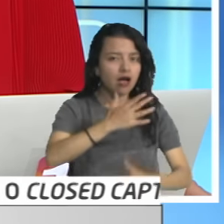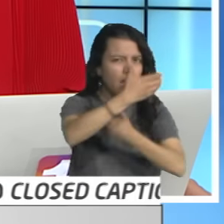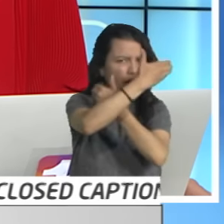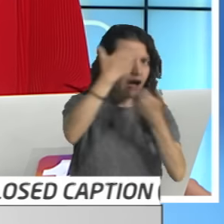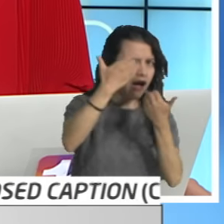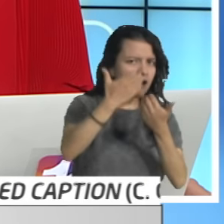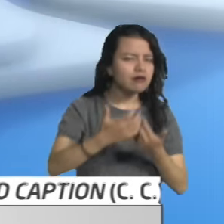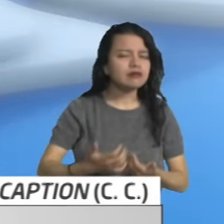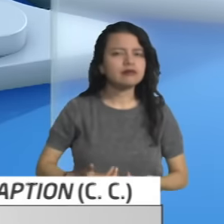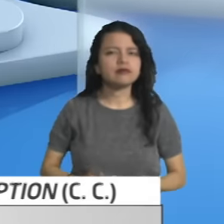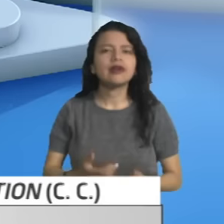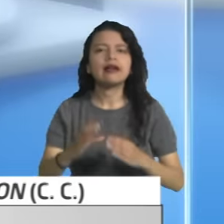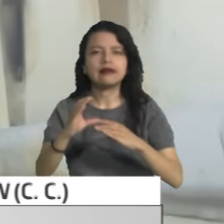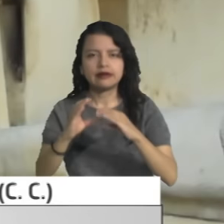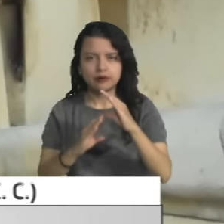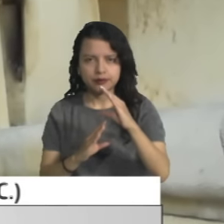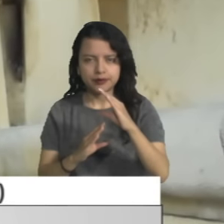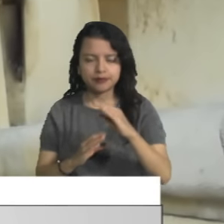Steve, buenas tardes.